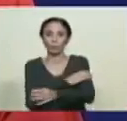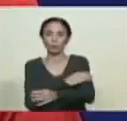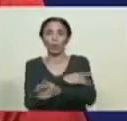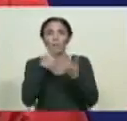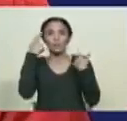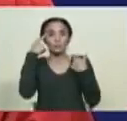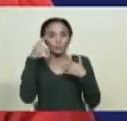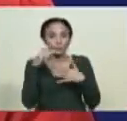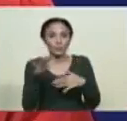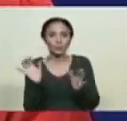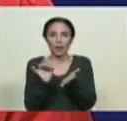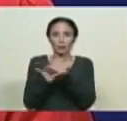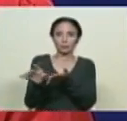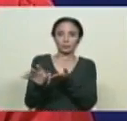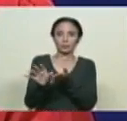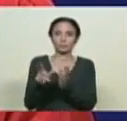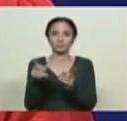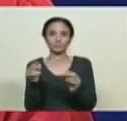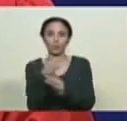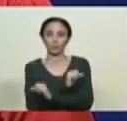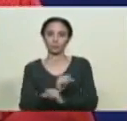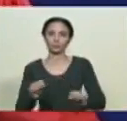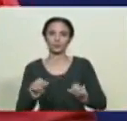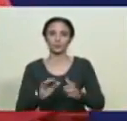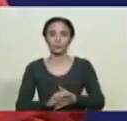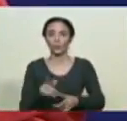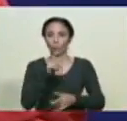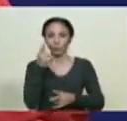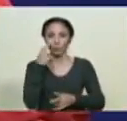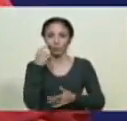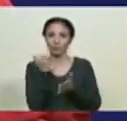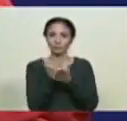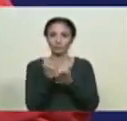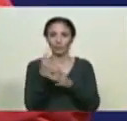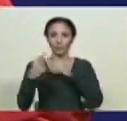los autoexcluyeron. Ustedes los van a ver.